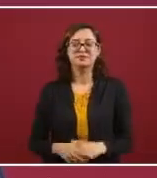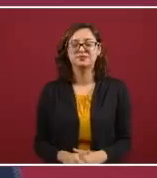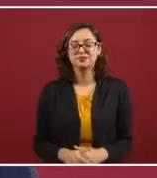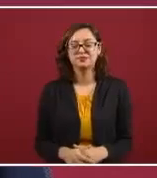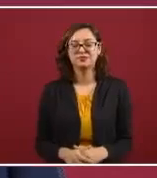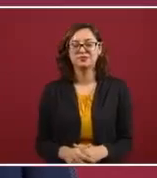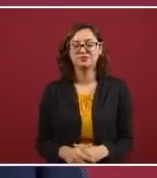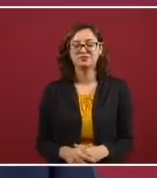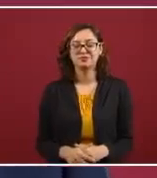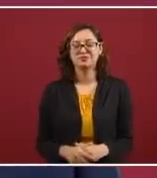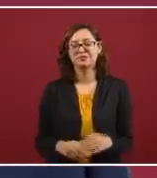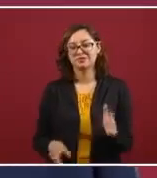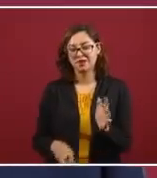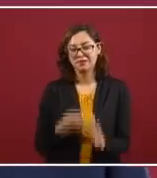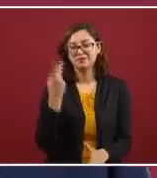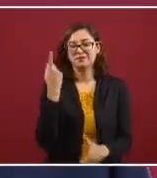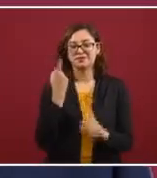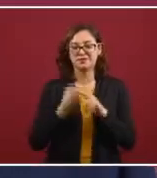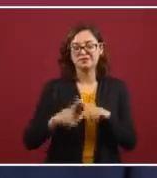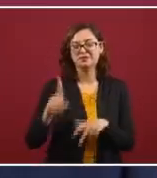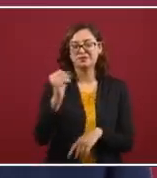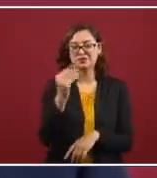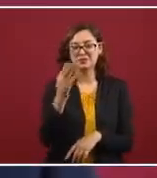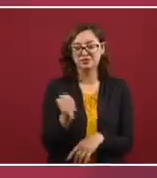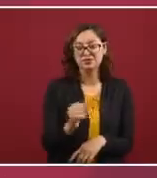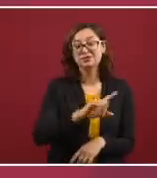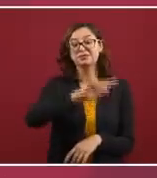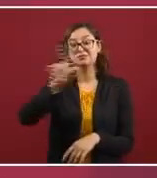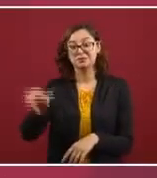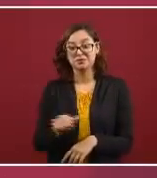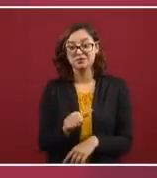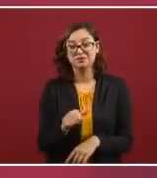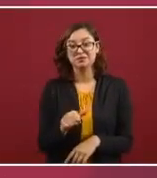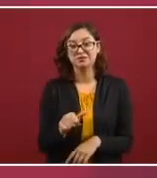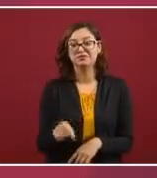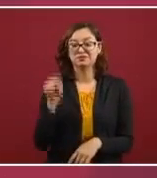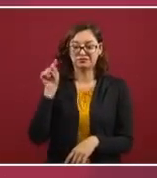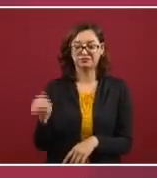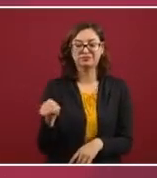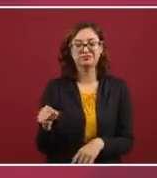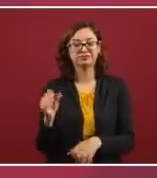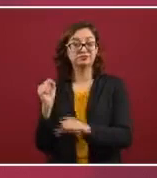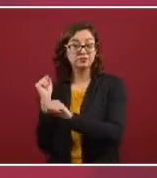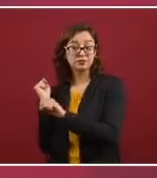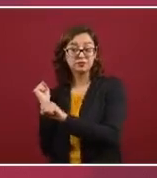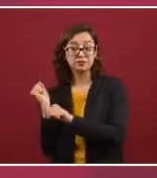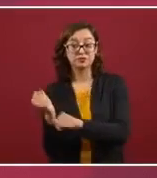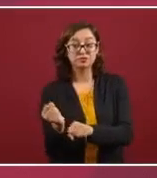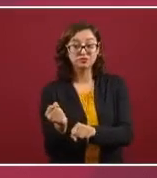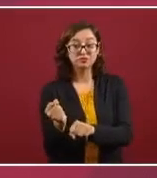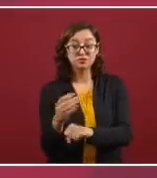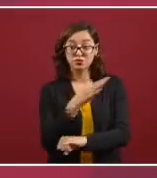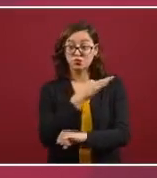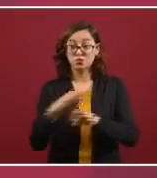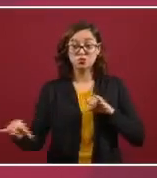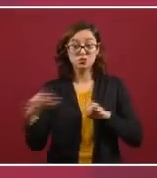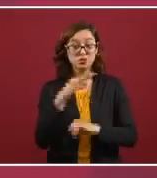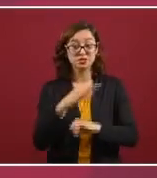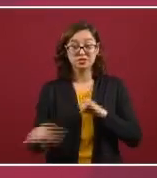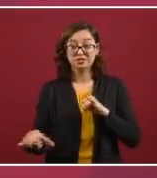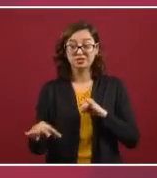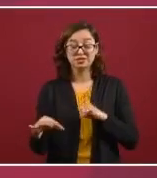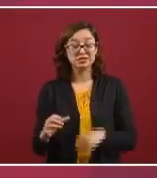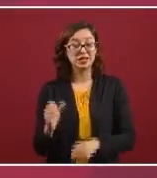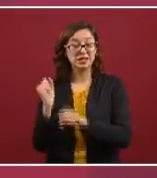abriendo la 9ª. Viene el Astro a batear ya para cerrar, si no se iban a extra